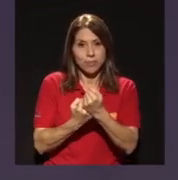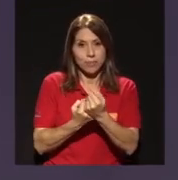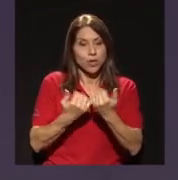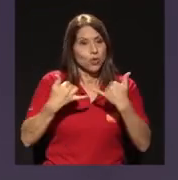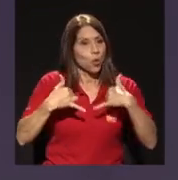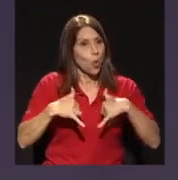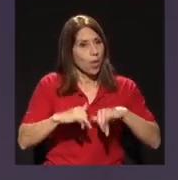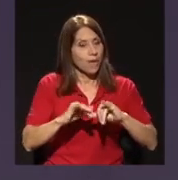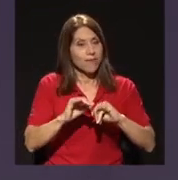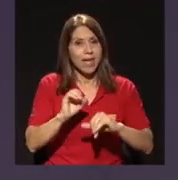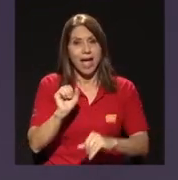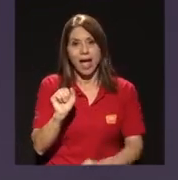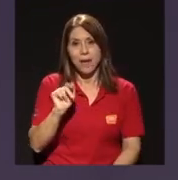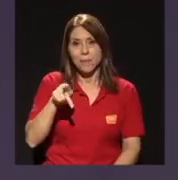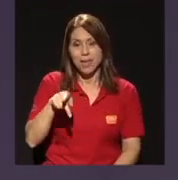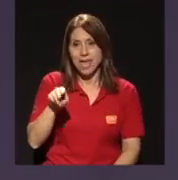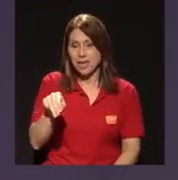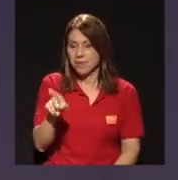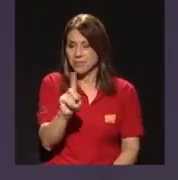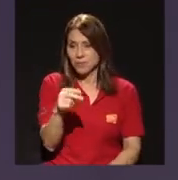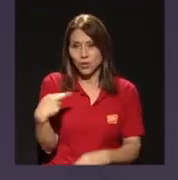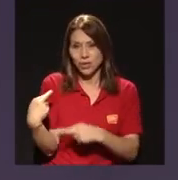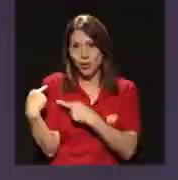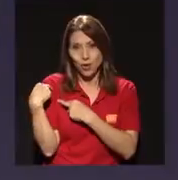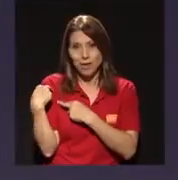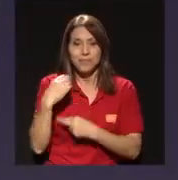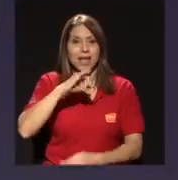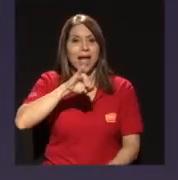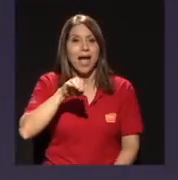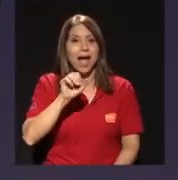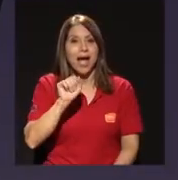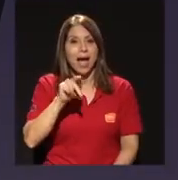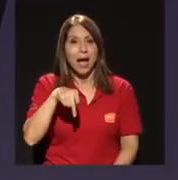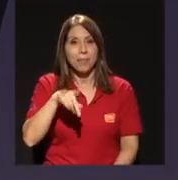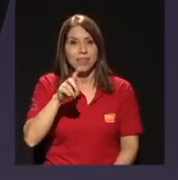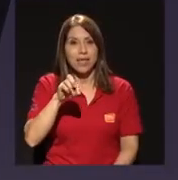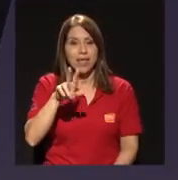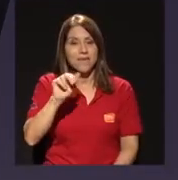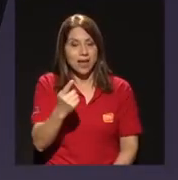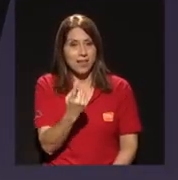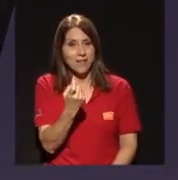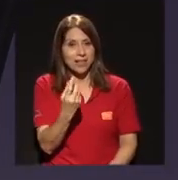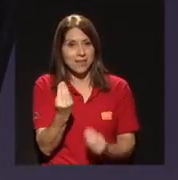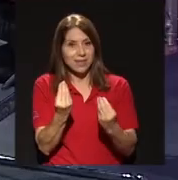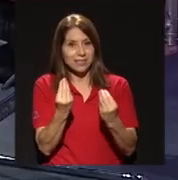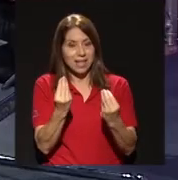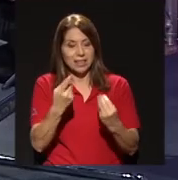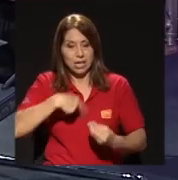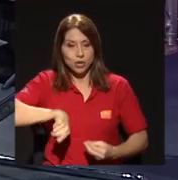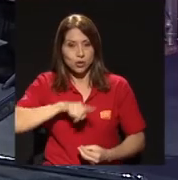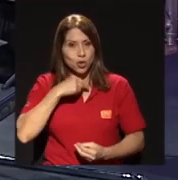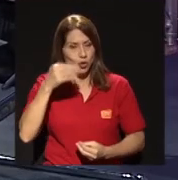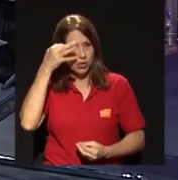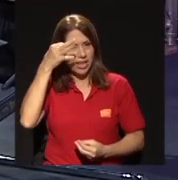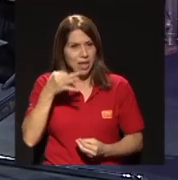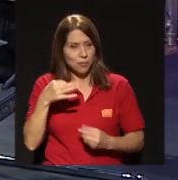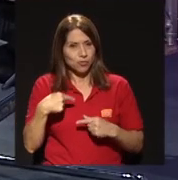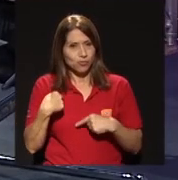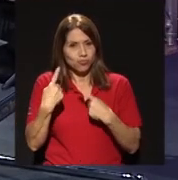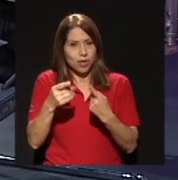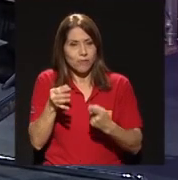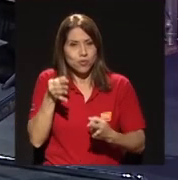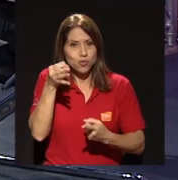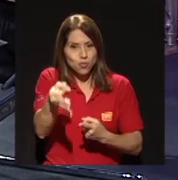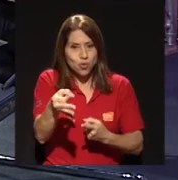a APM. A Habdeba le falta bastante y creemos que nosotros vamos a estar a futuro y vamos a sacar esa empresa adelante para el bien del